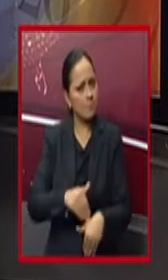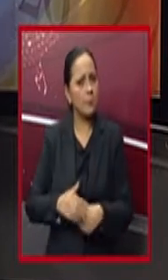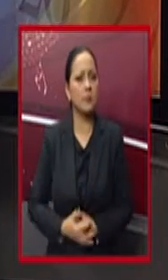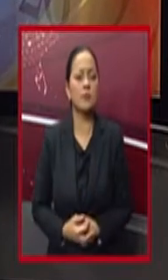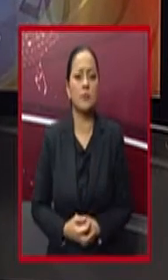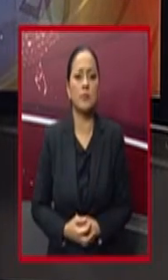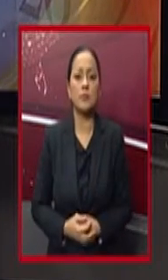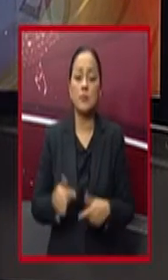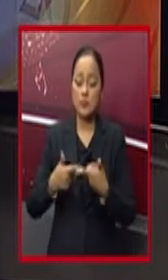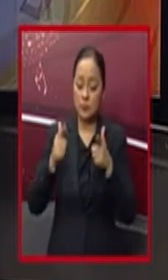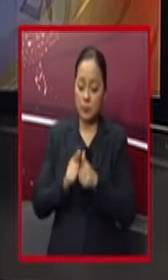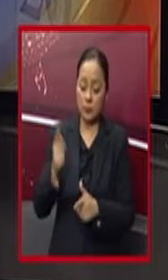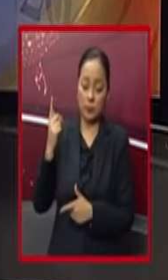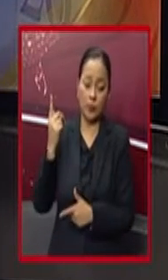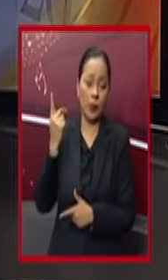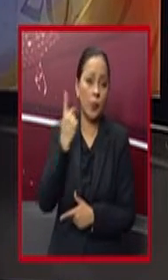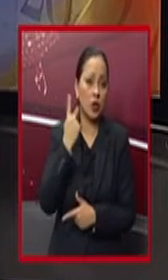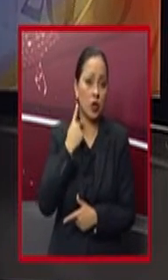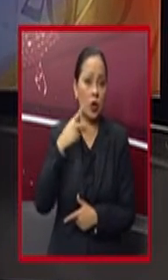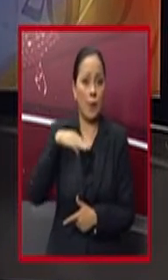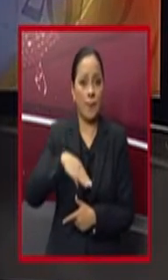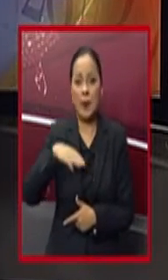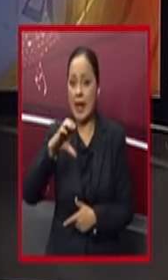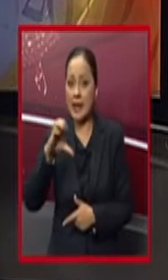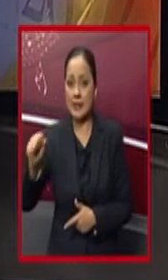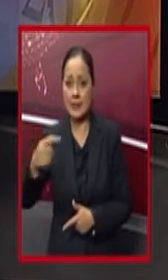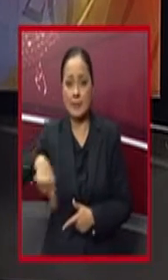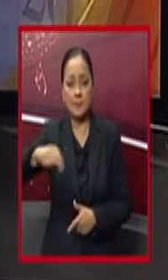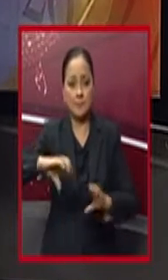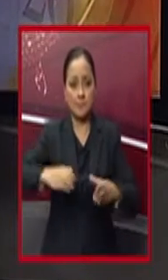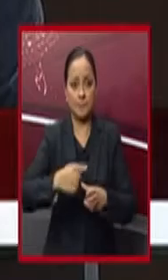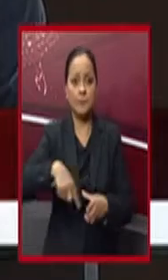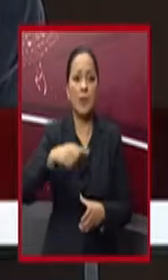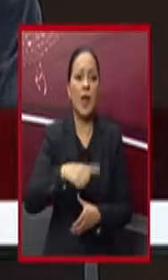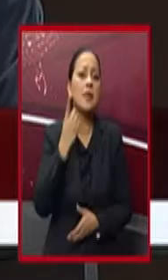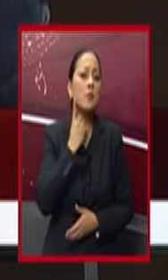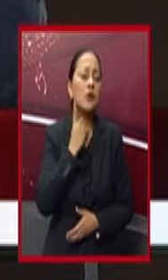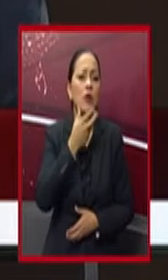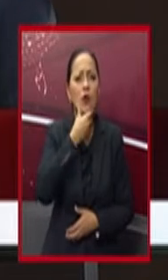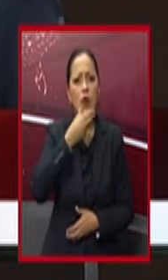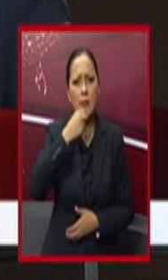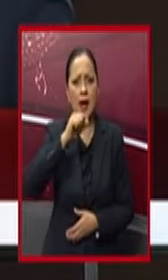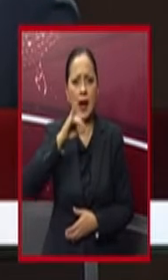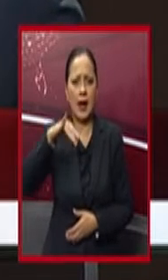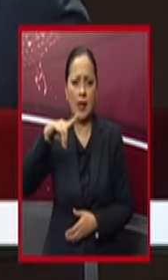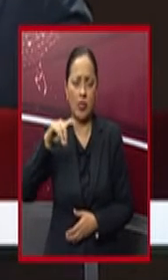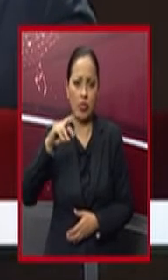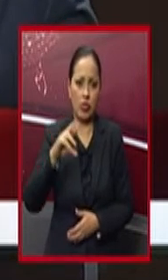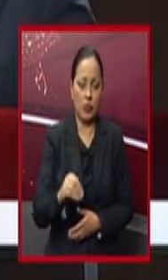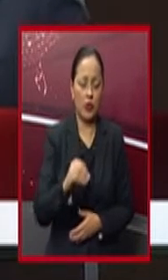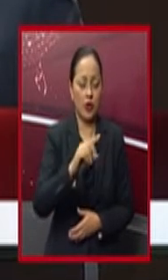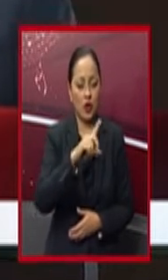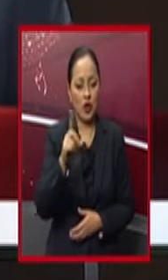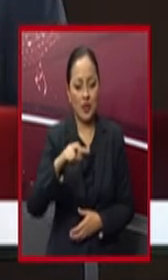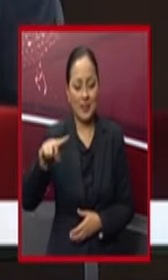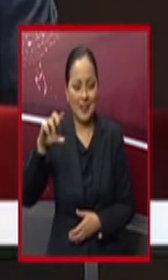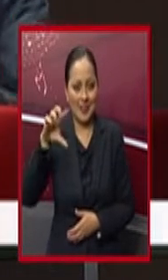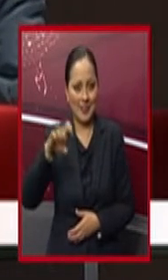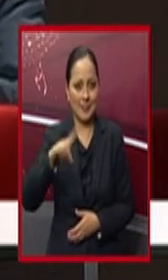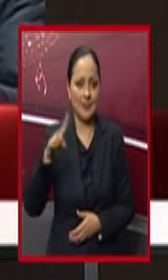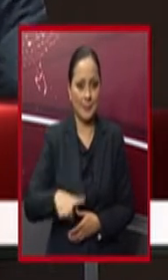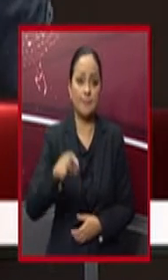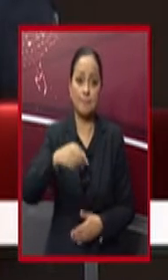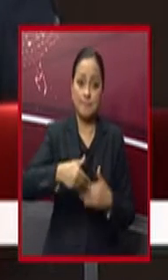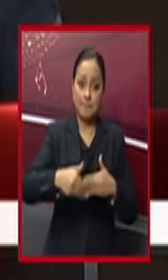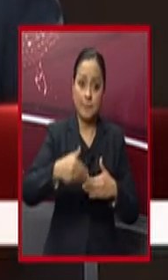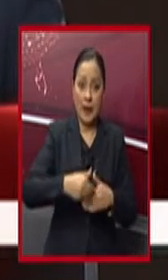Grupo Parlamentario de Encuentro Social, el diputado Alejandro González Murillo aseguró que uno de los principales objetivos durante el presente ordinario de sesiones